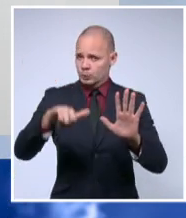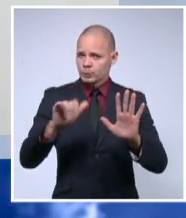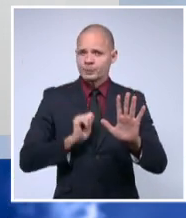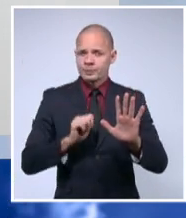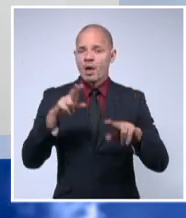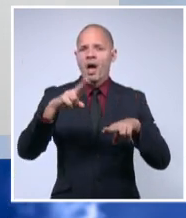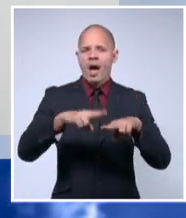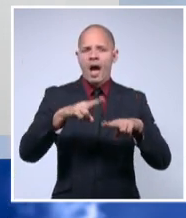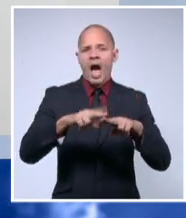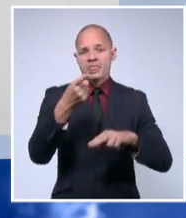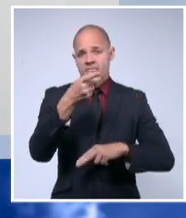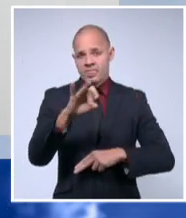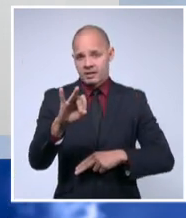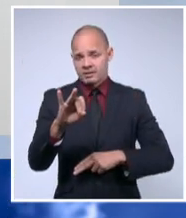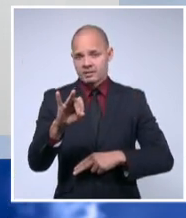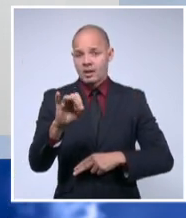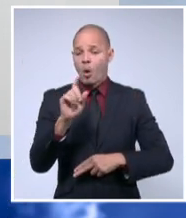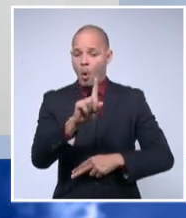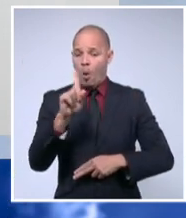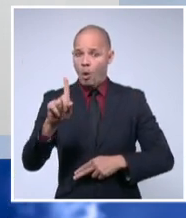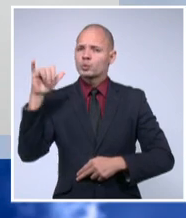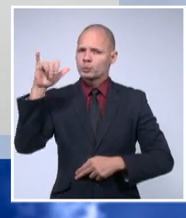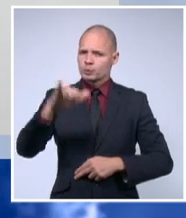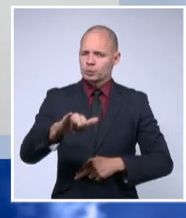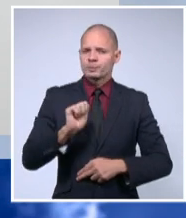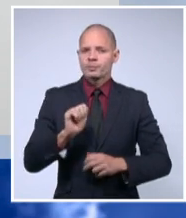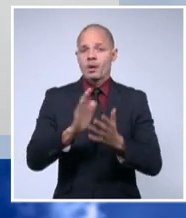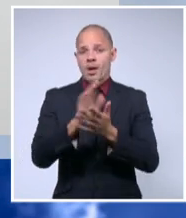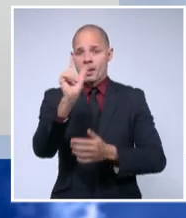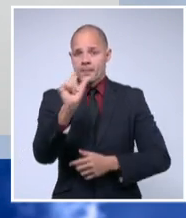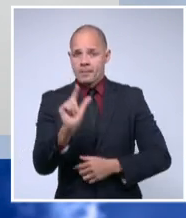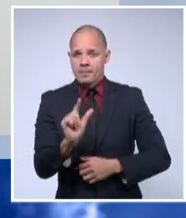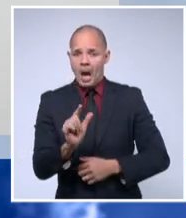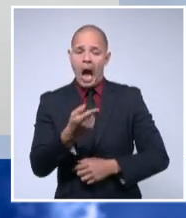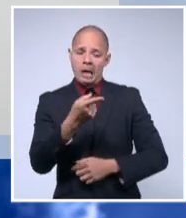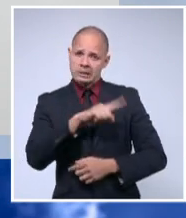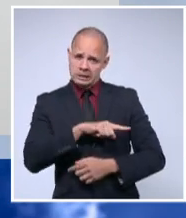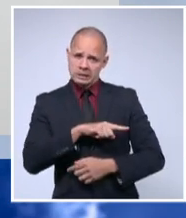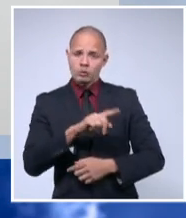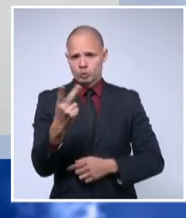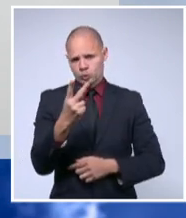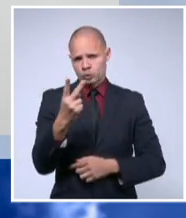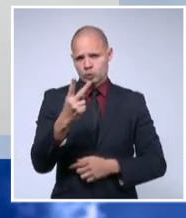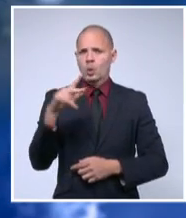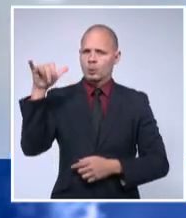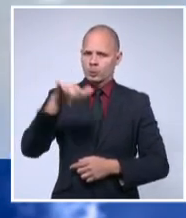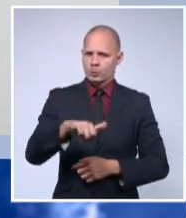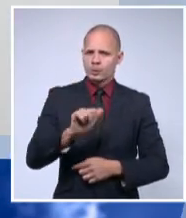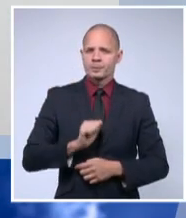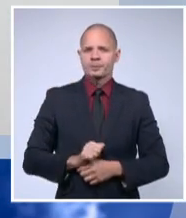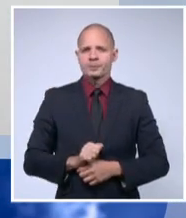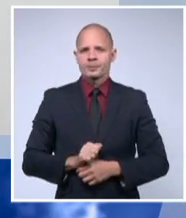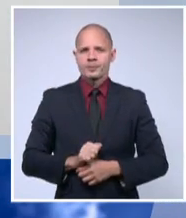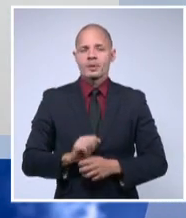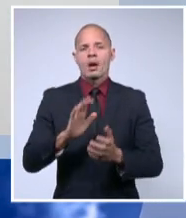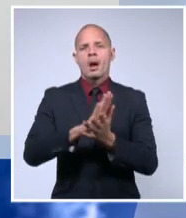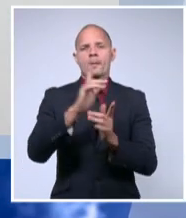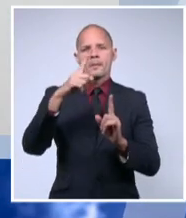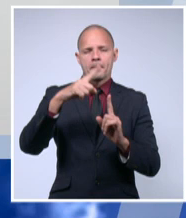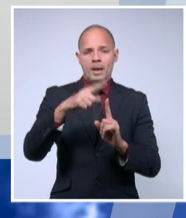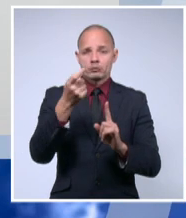17, 11 de ellos importados. Mayabeque registró al cierre de este sábado 2 casos importados, mientras